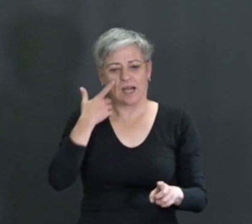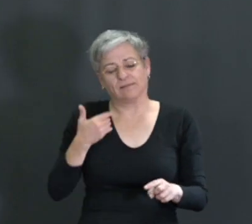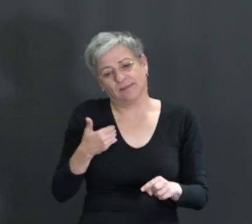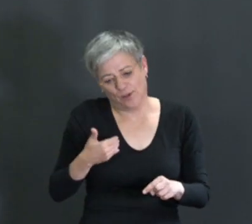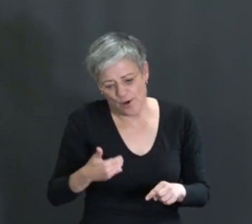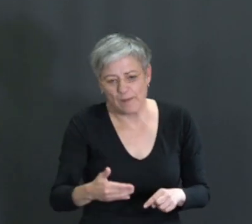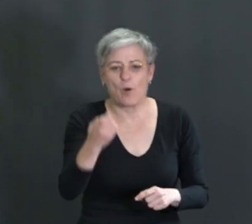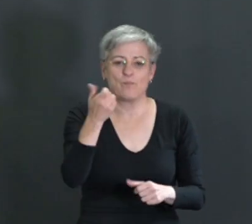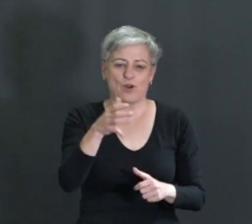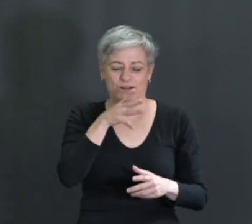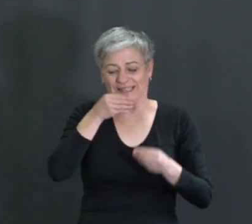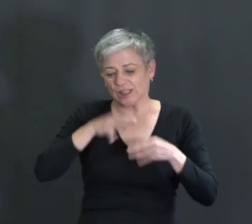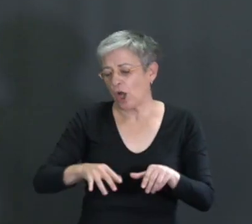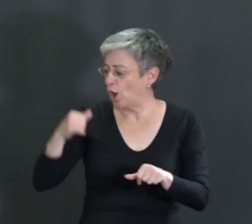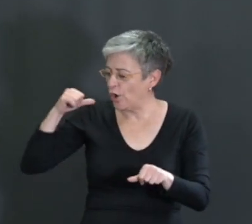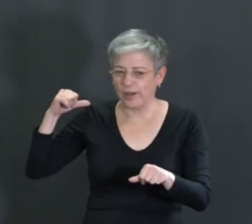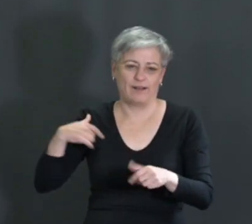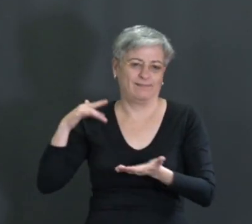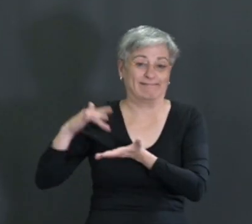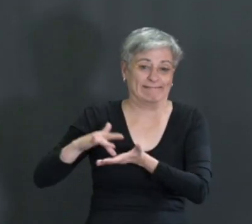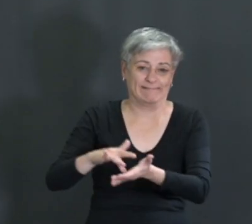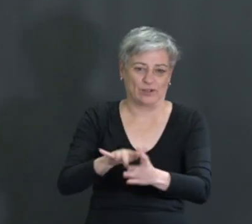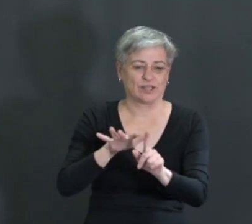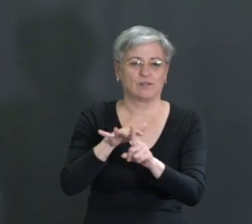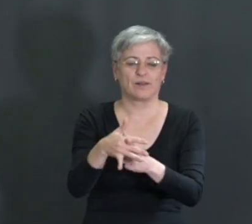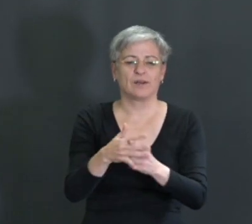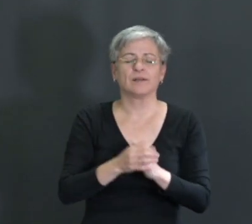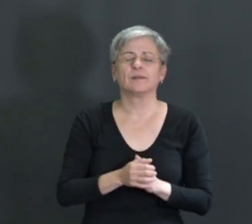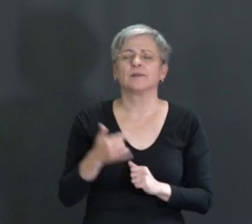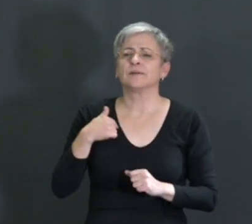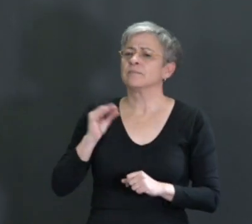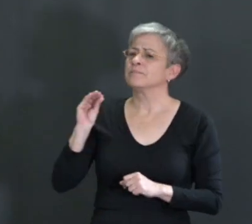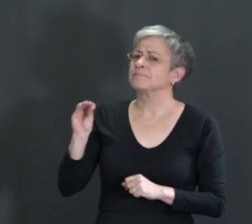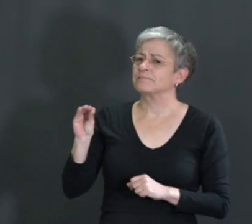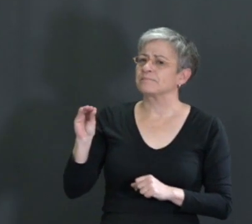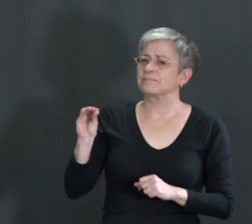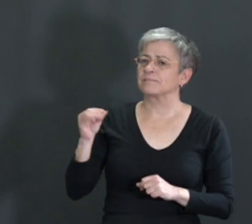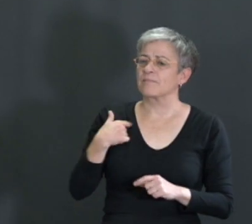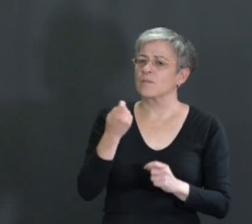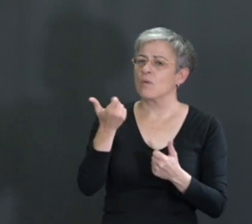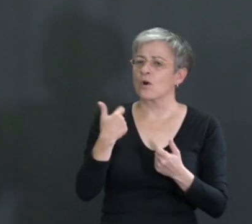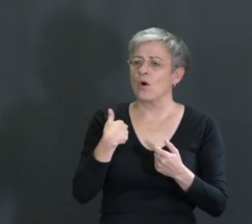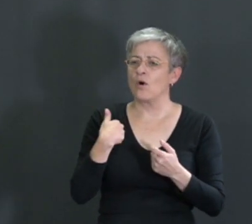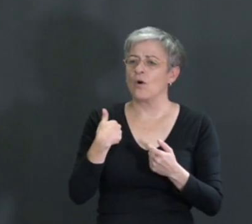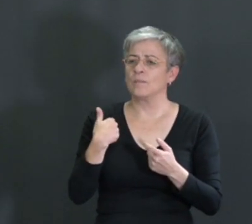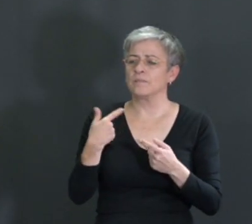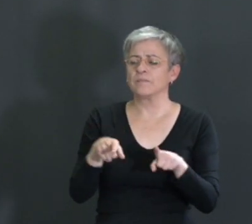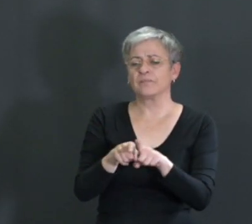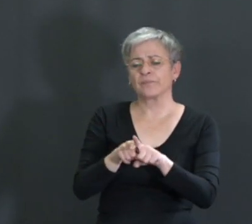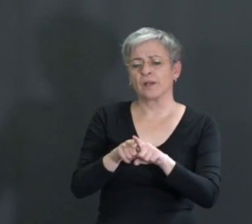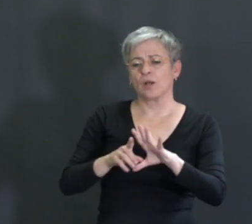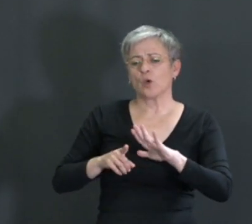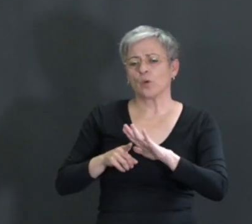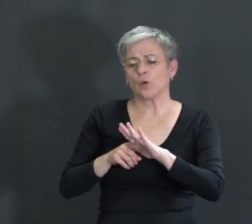más en la historia. Vale. Otro marco importante que yo creo que es en el desarrollo de los